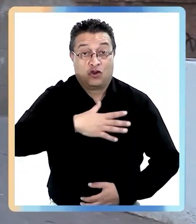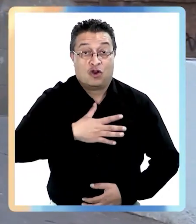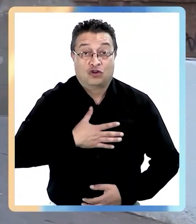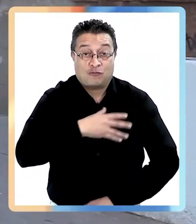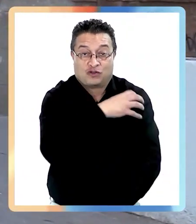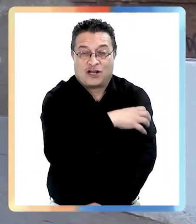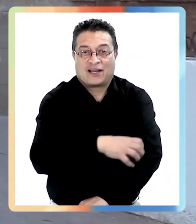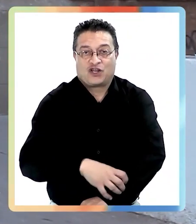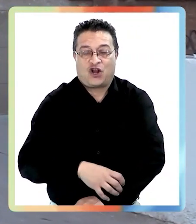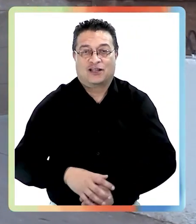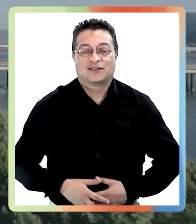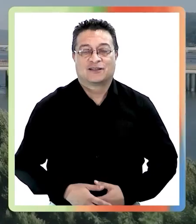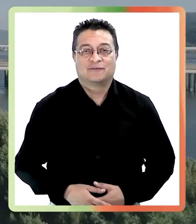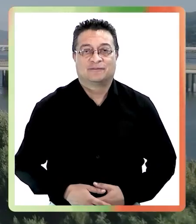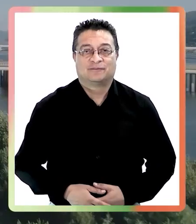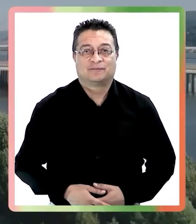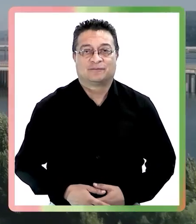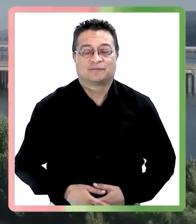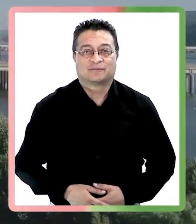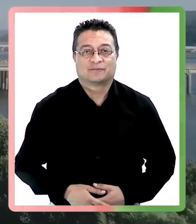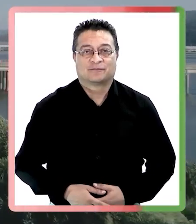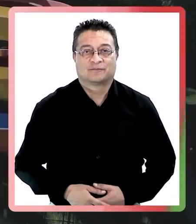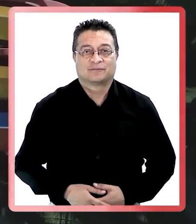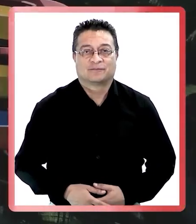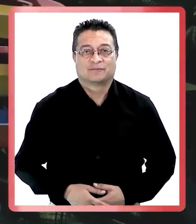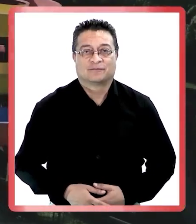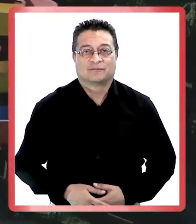Somos las regiones.